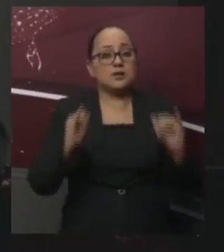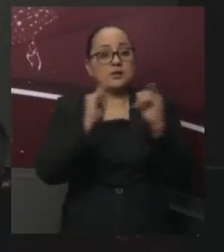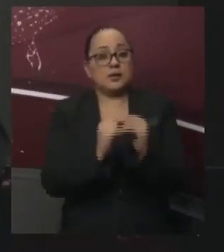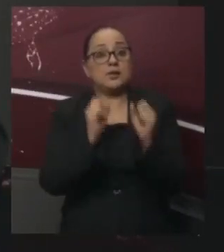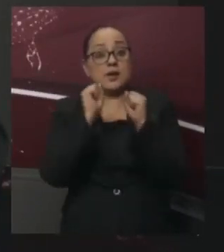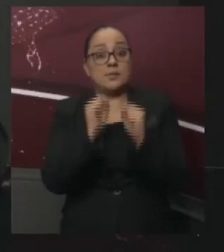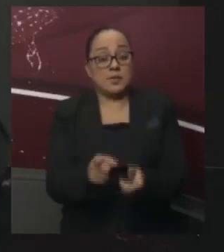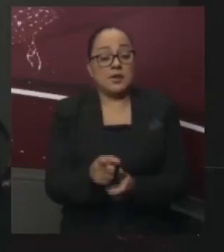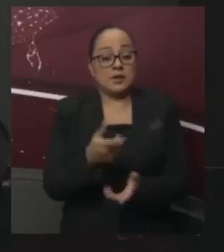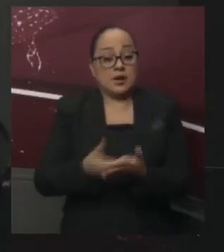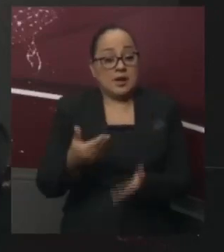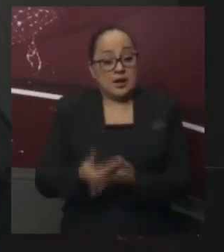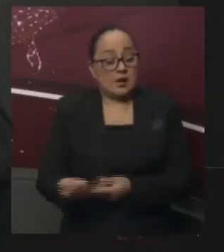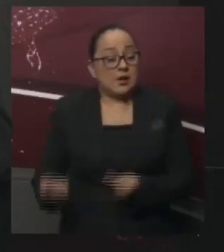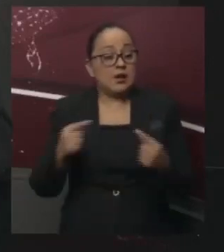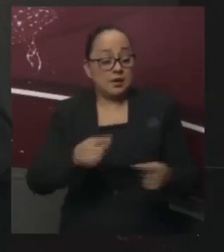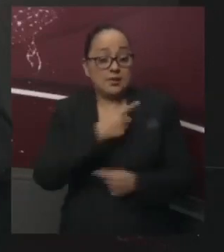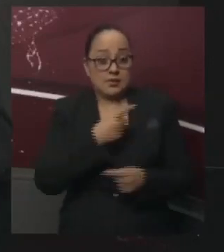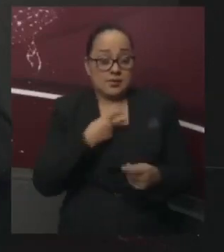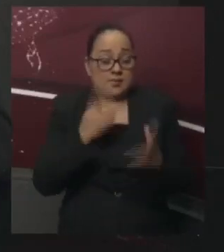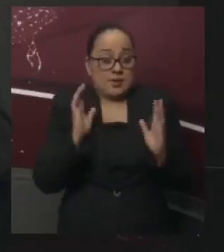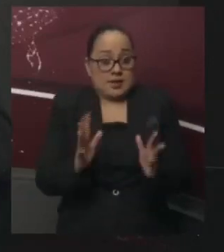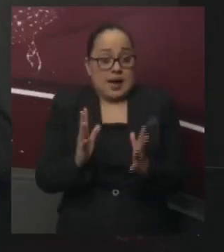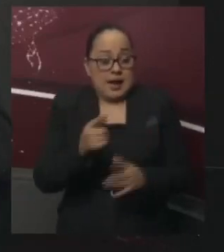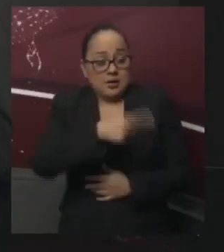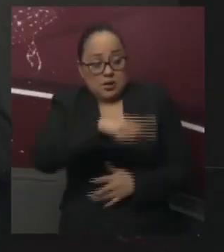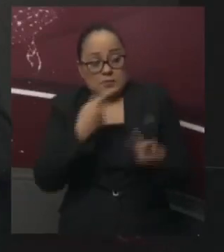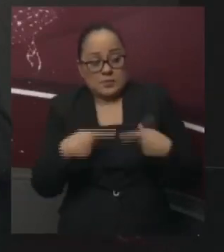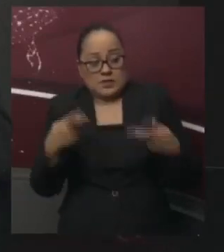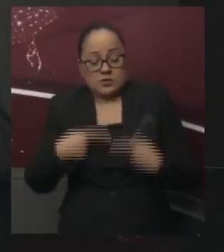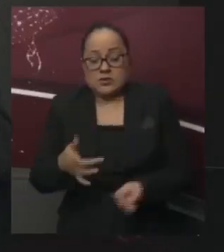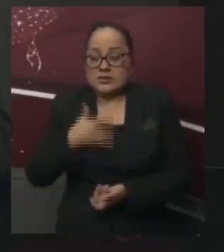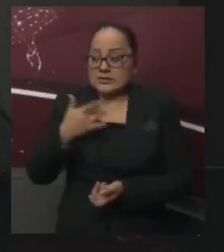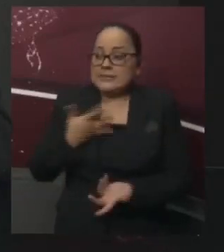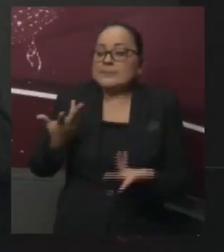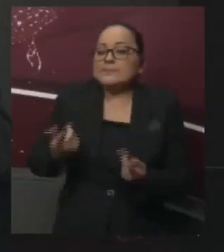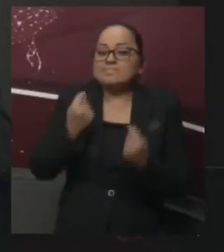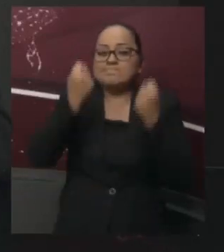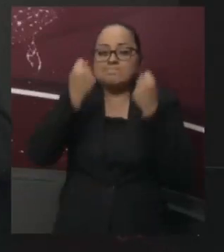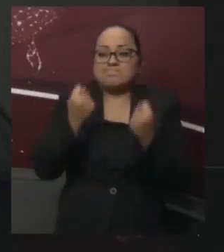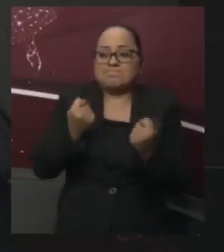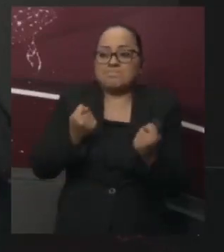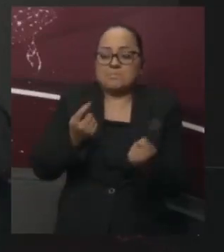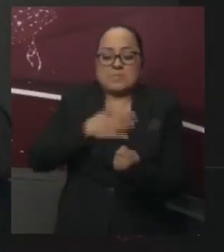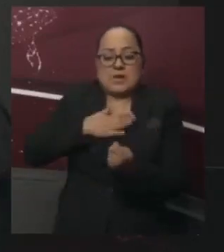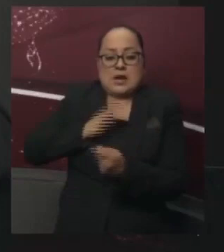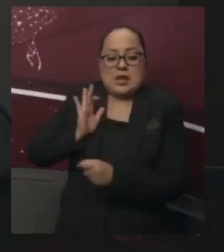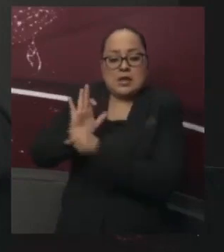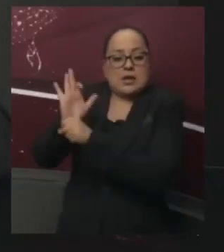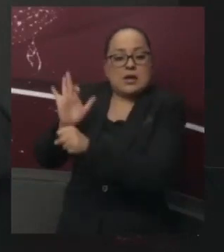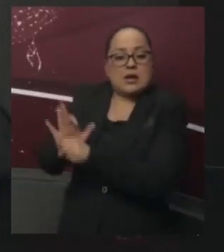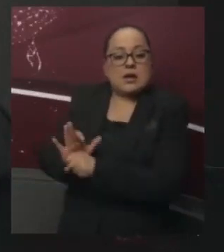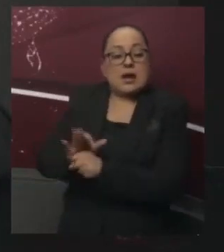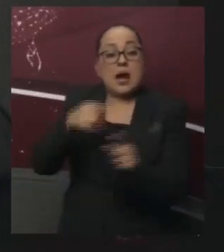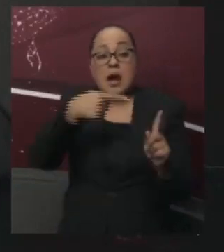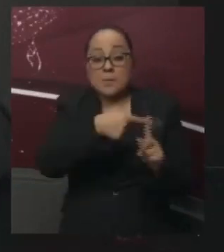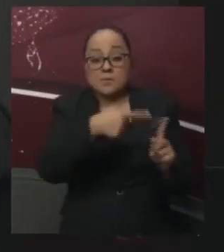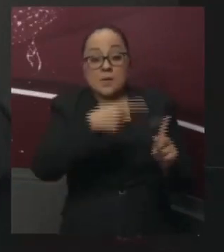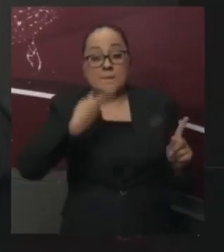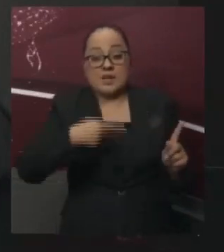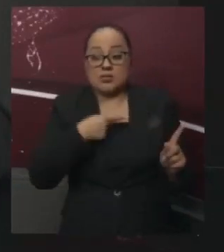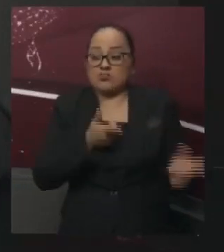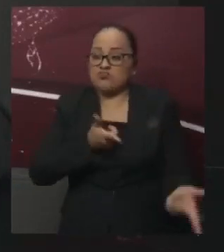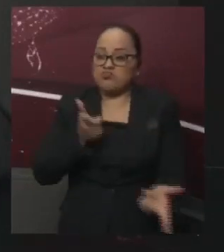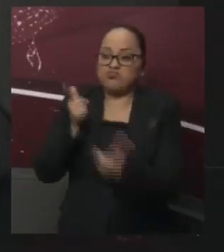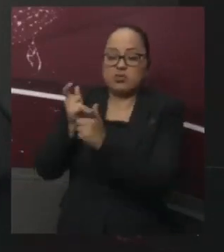Necesitamos también actuar con los ciudadanos. Y los ciudadanos están tomando justicia de propia mano contra los perpetradores y si